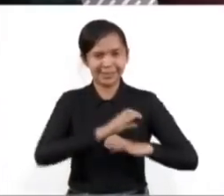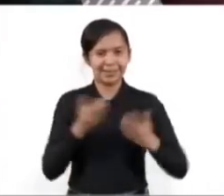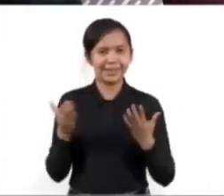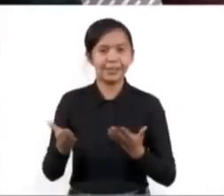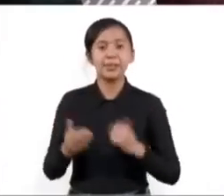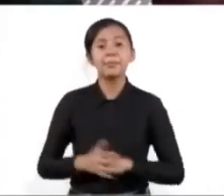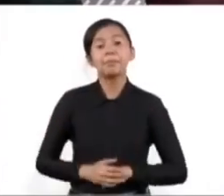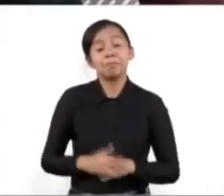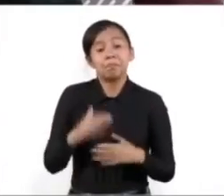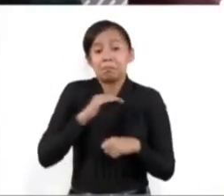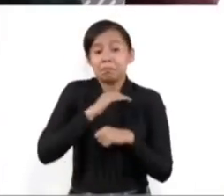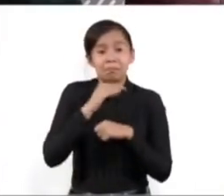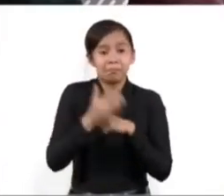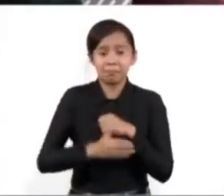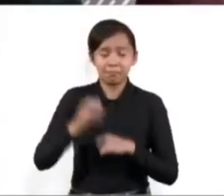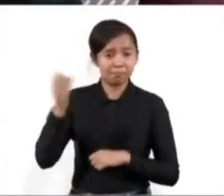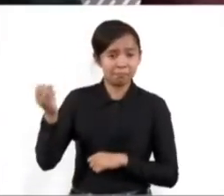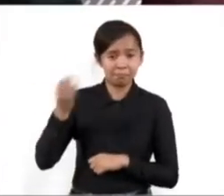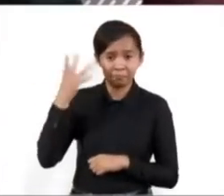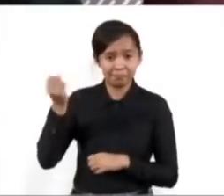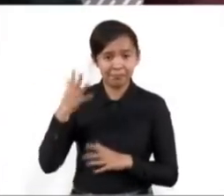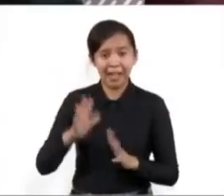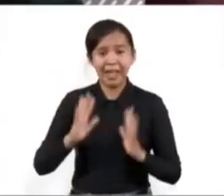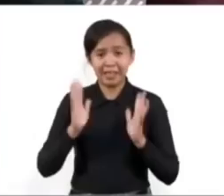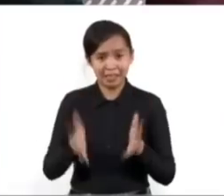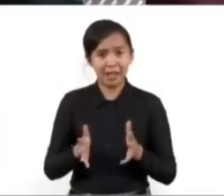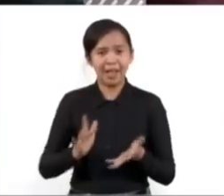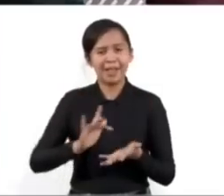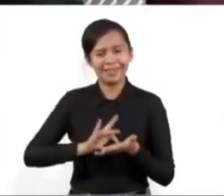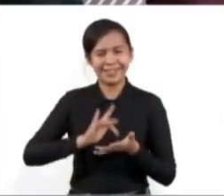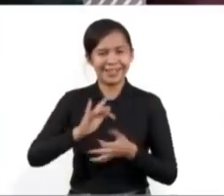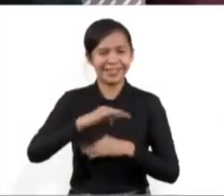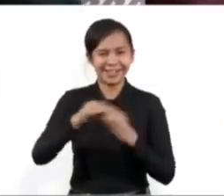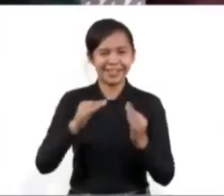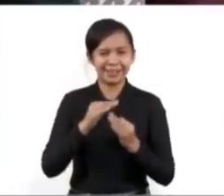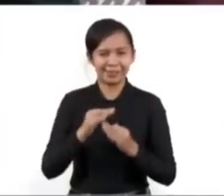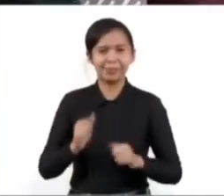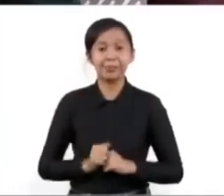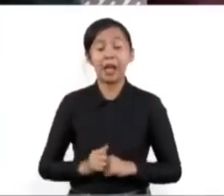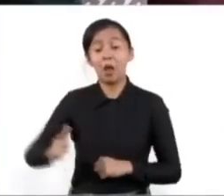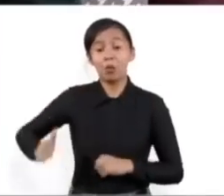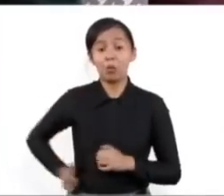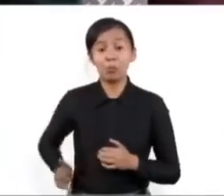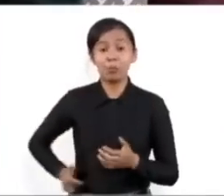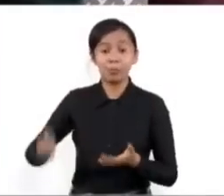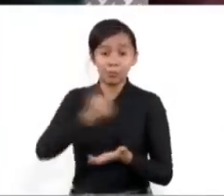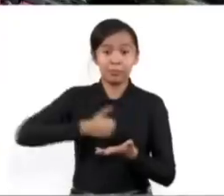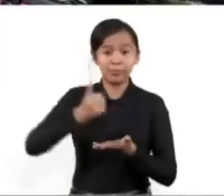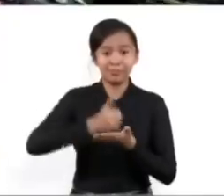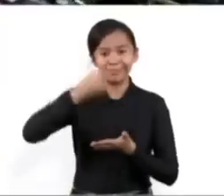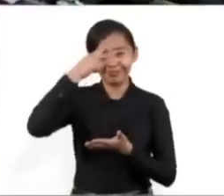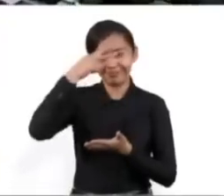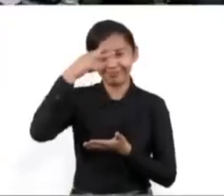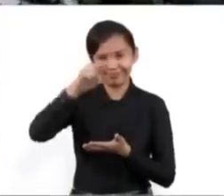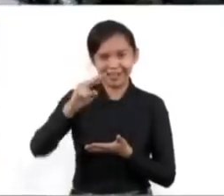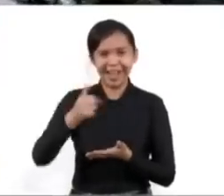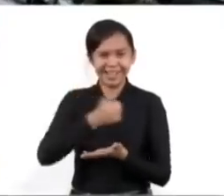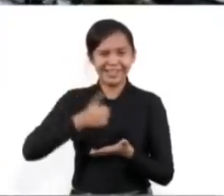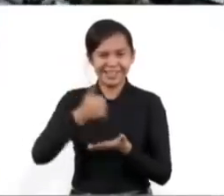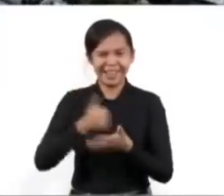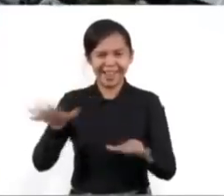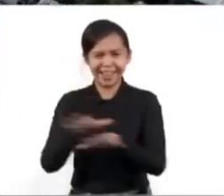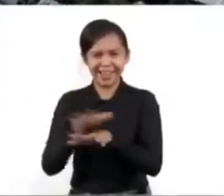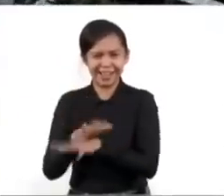México. Y así finalizamos, damas y caballeros, este acto. El gobierno de la Ciudad de México,